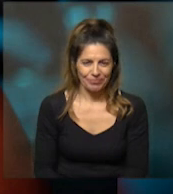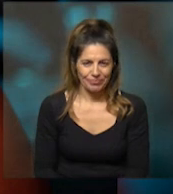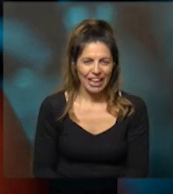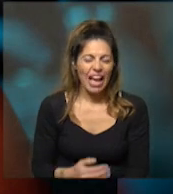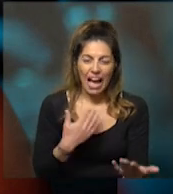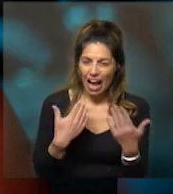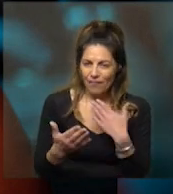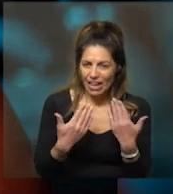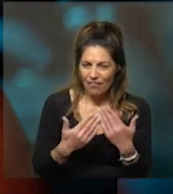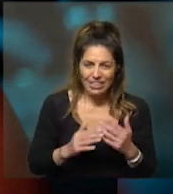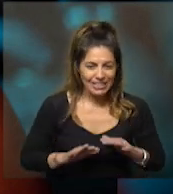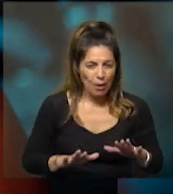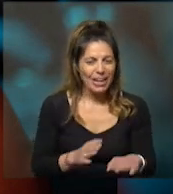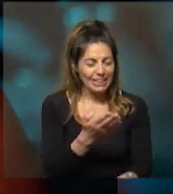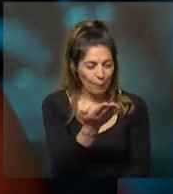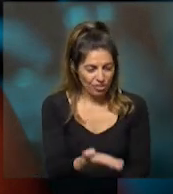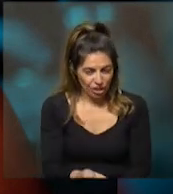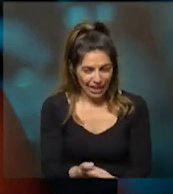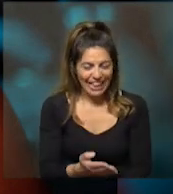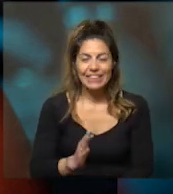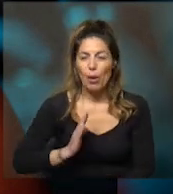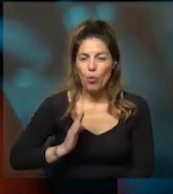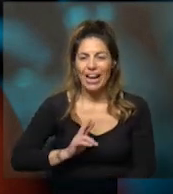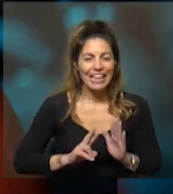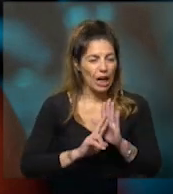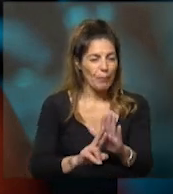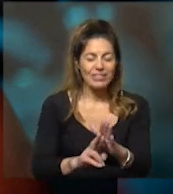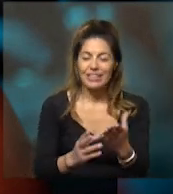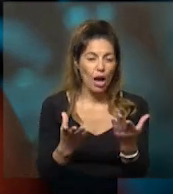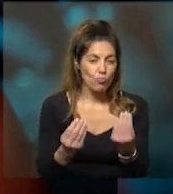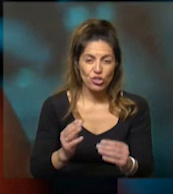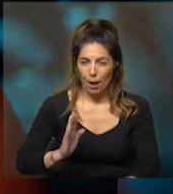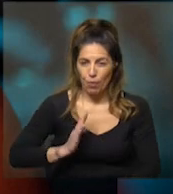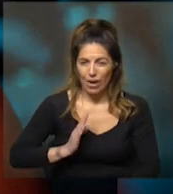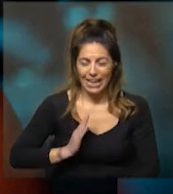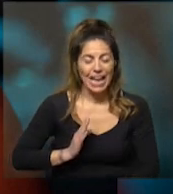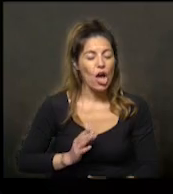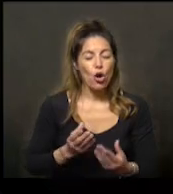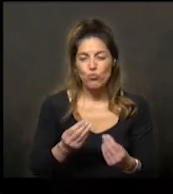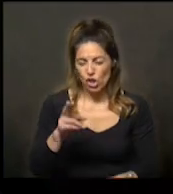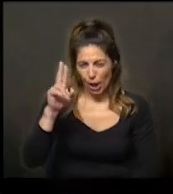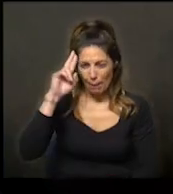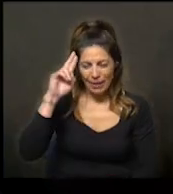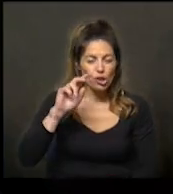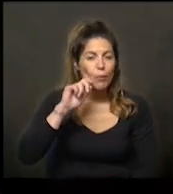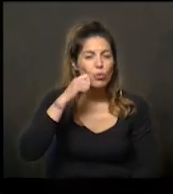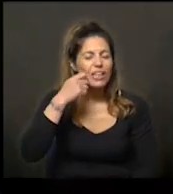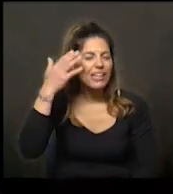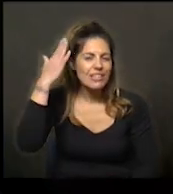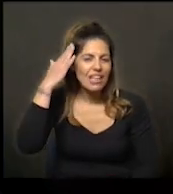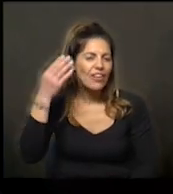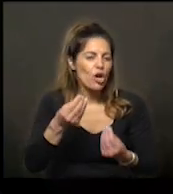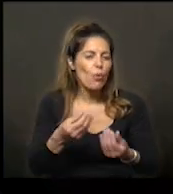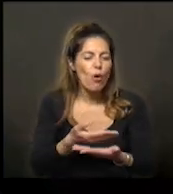hablabas de armar este personaje, esta mujer que representa a muchas otras mujeres con mucho respeto. Me gustaría saber cómo